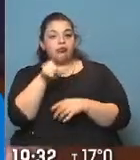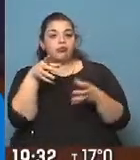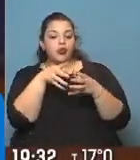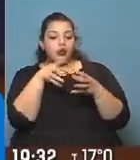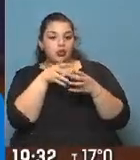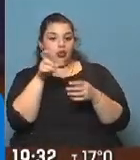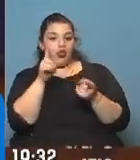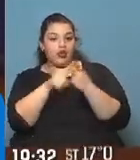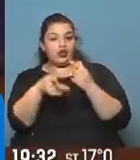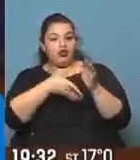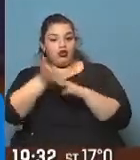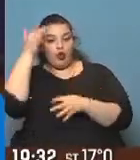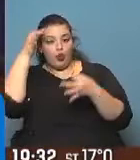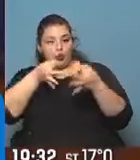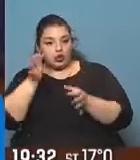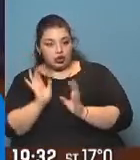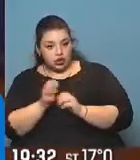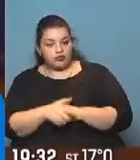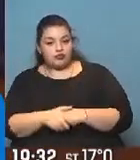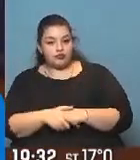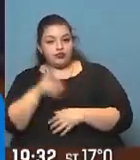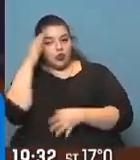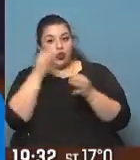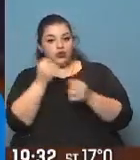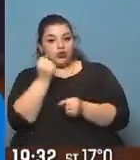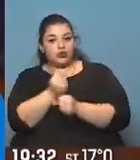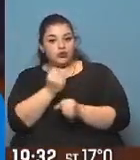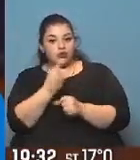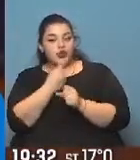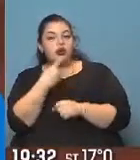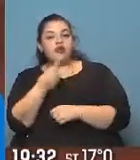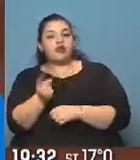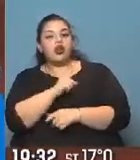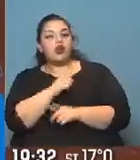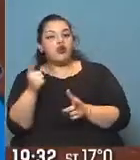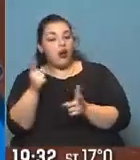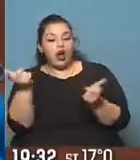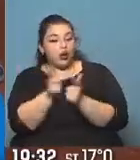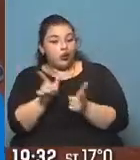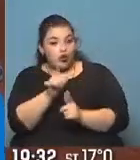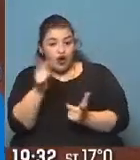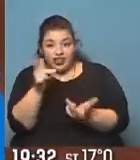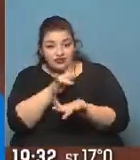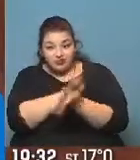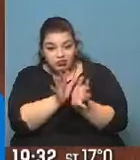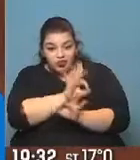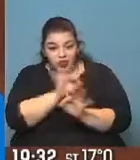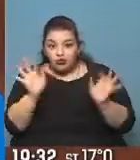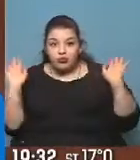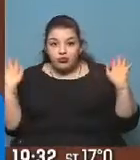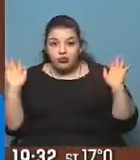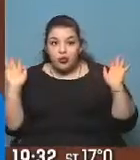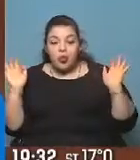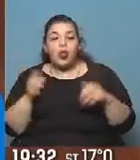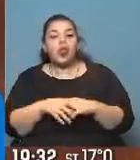formal a la justicia la justicia elaborada en primera instancia dijo no hay paritarias no existen la justicia de laborales en la